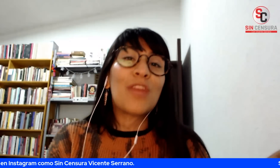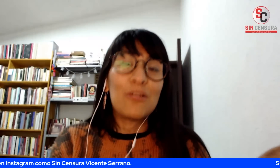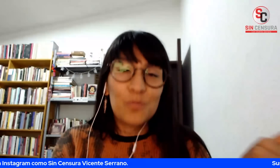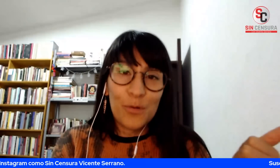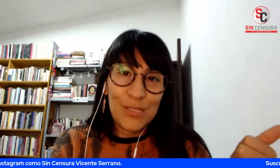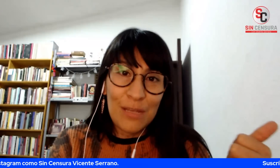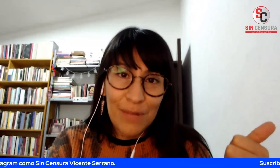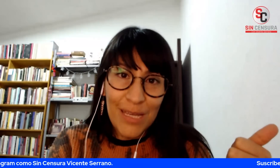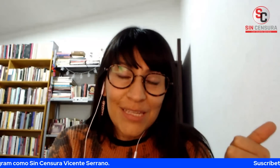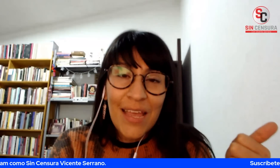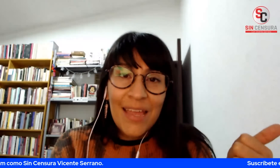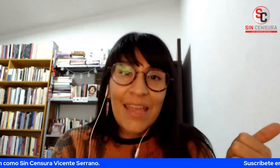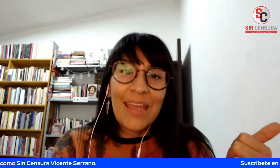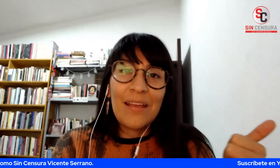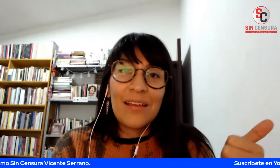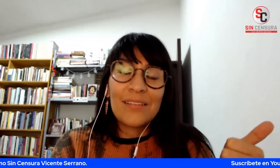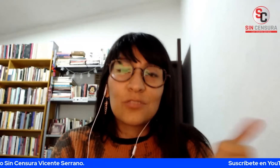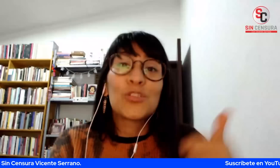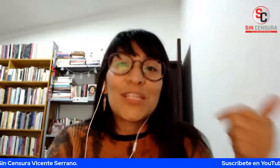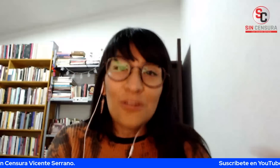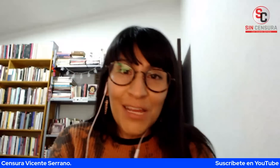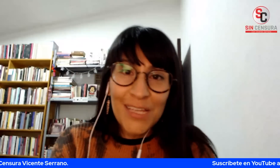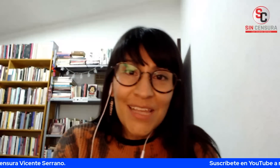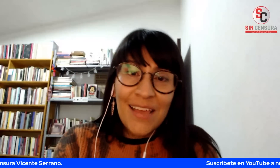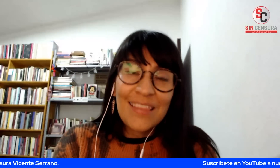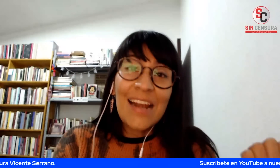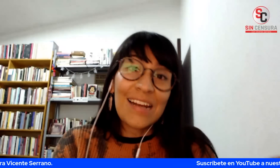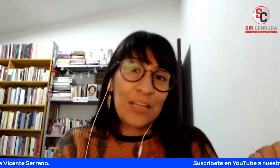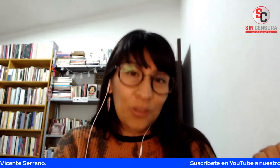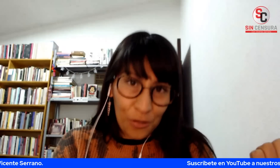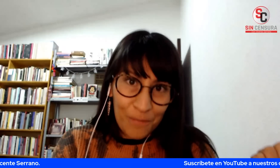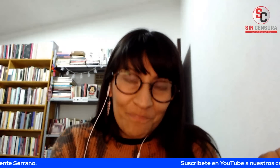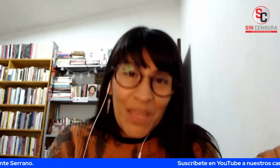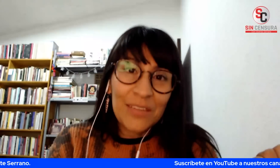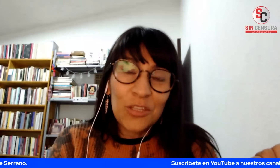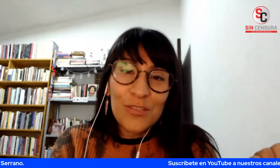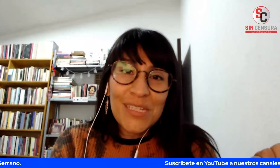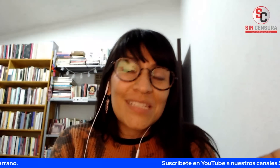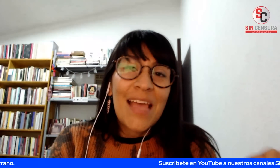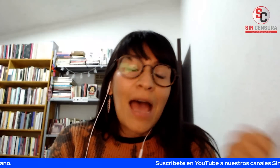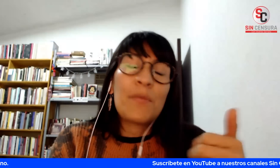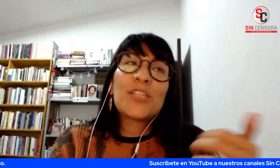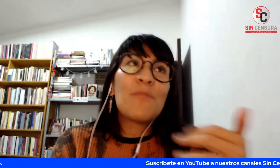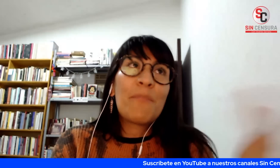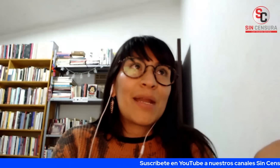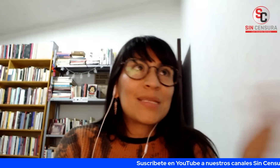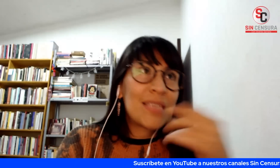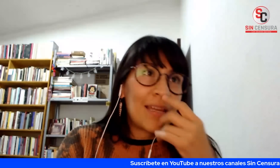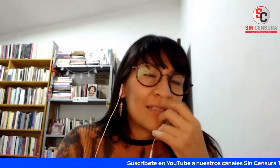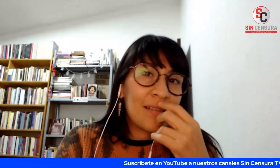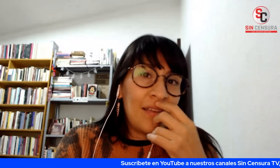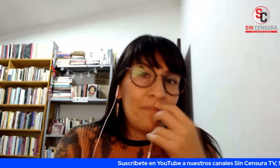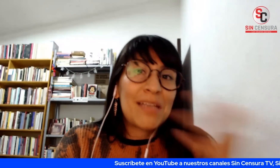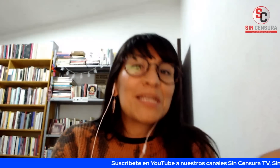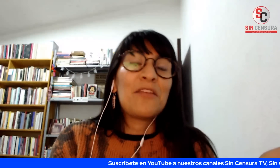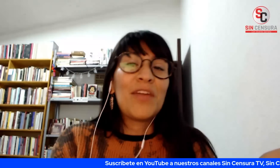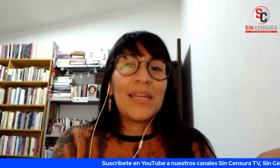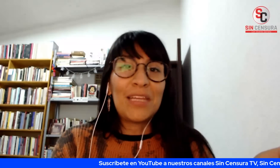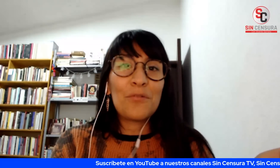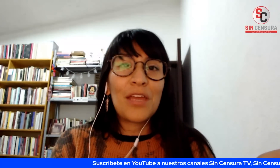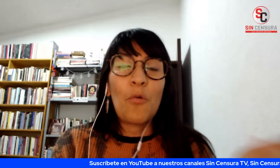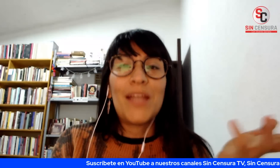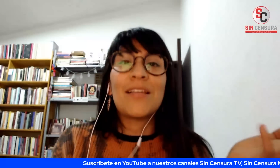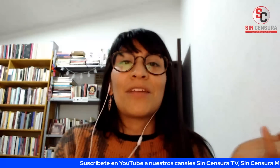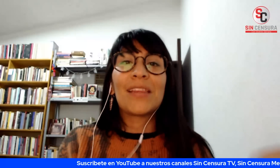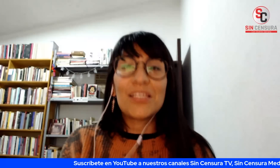uno de los posibles sucesores del rector. Entonces, a mí eso me parece más